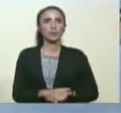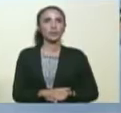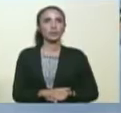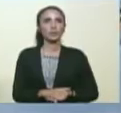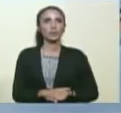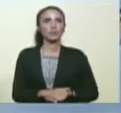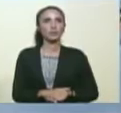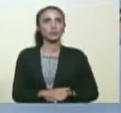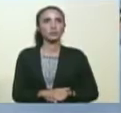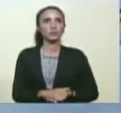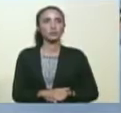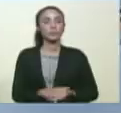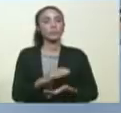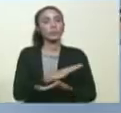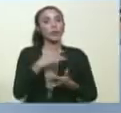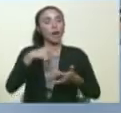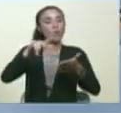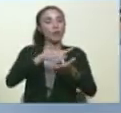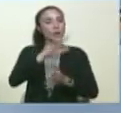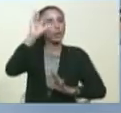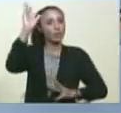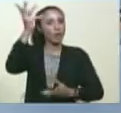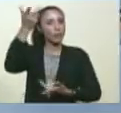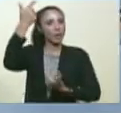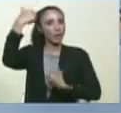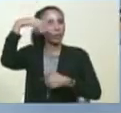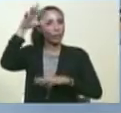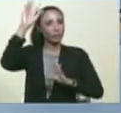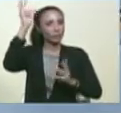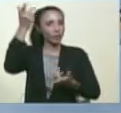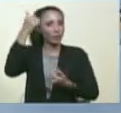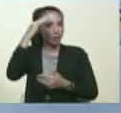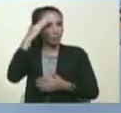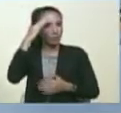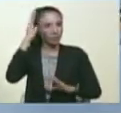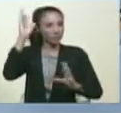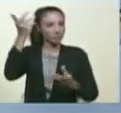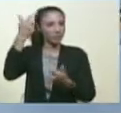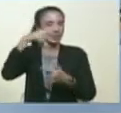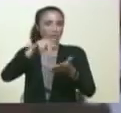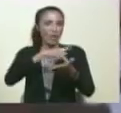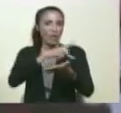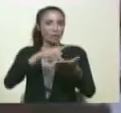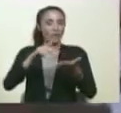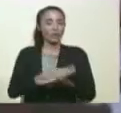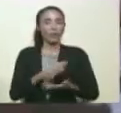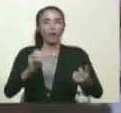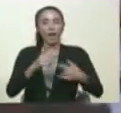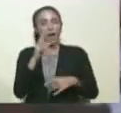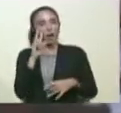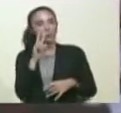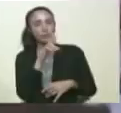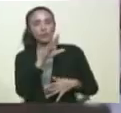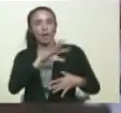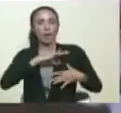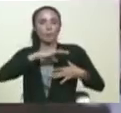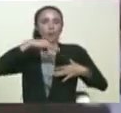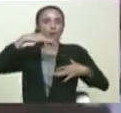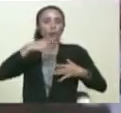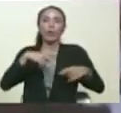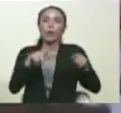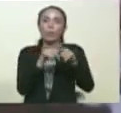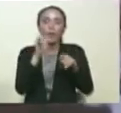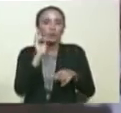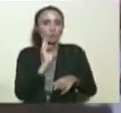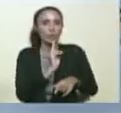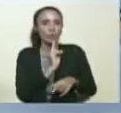encarnó en el baile flamenco la mirada y el espíritu de nuestro libertador. Lo